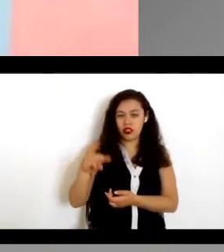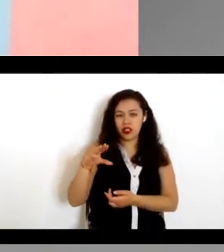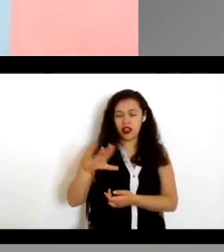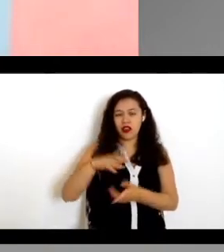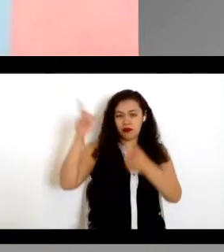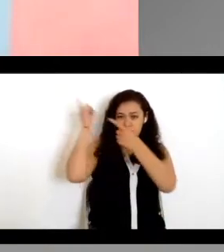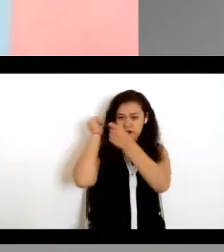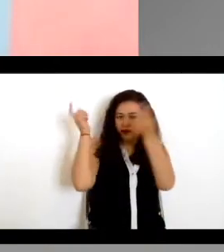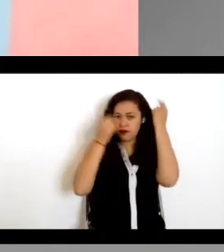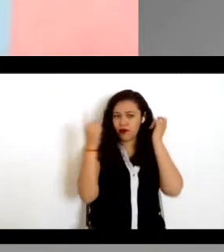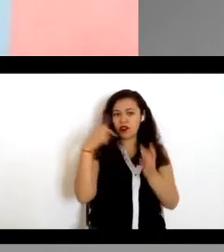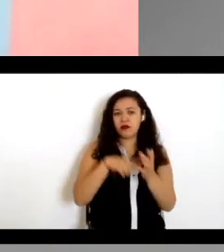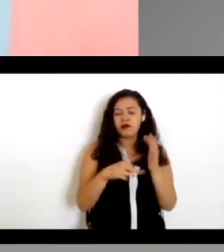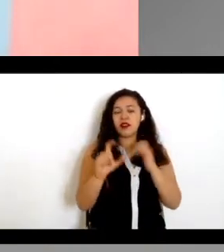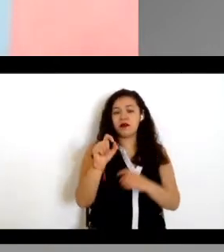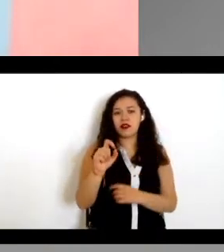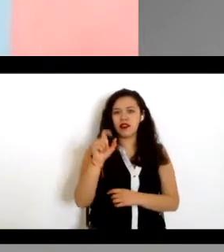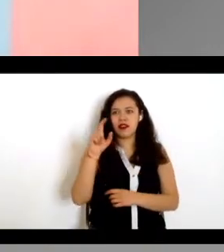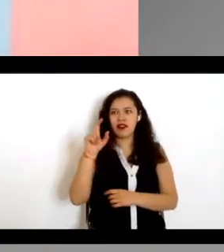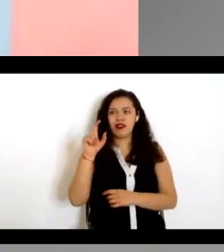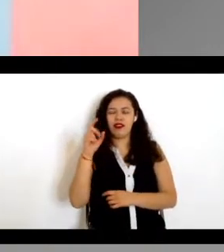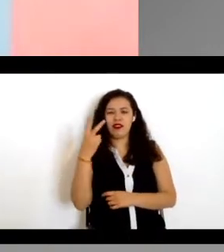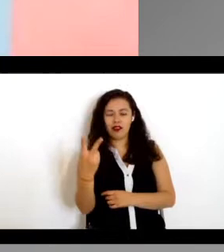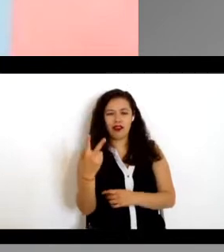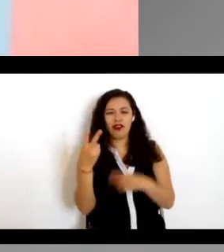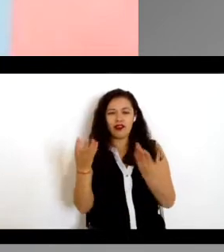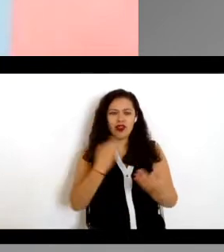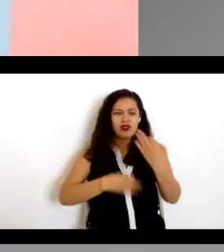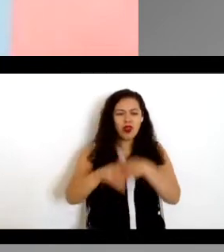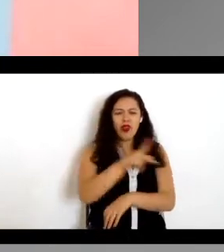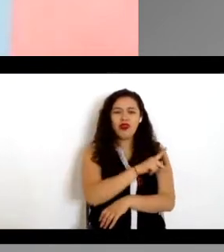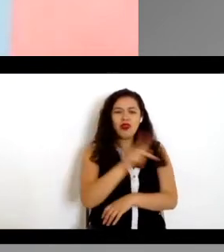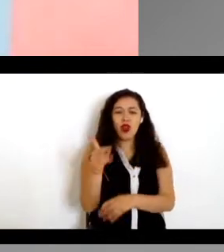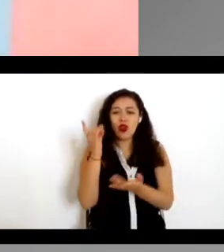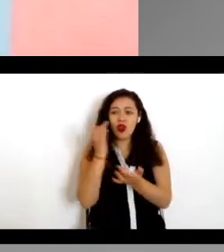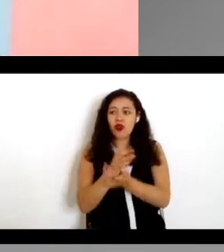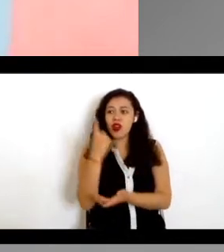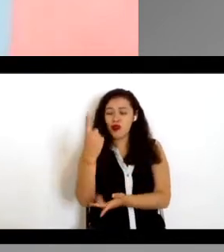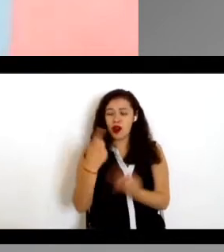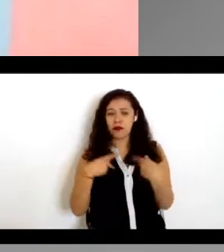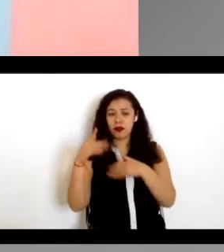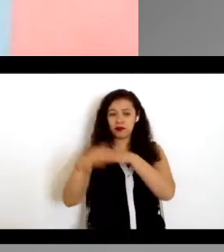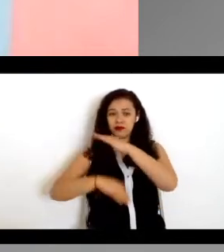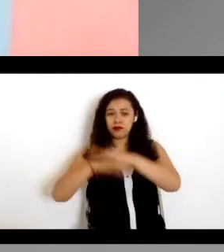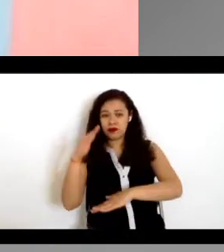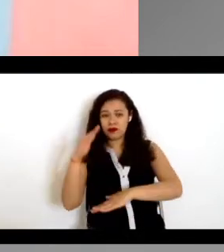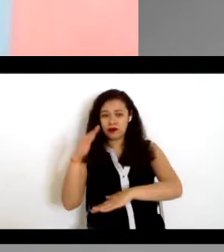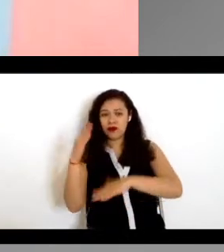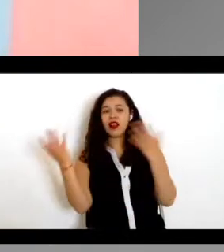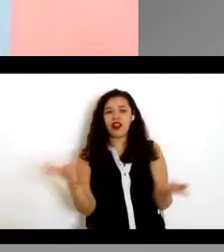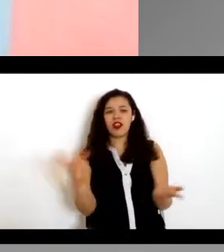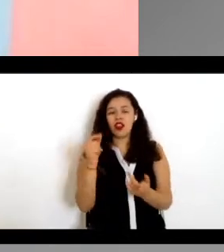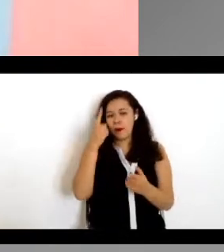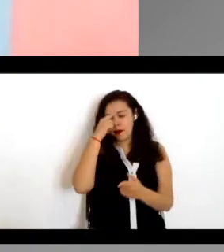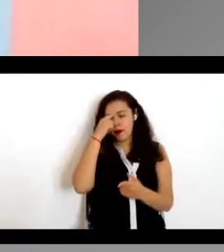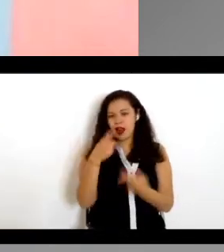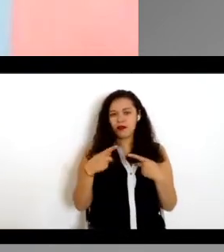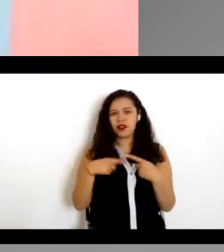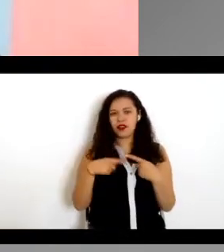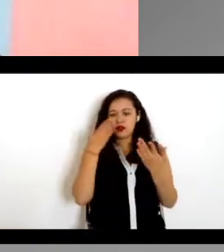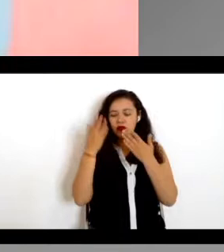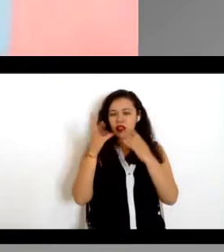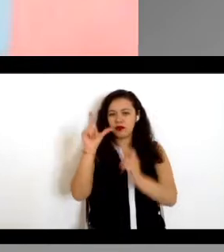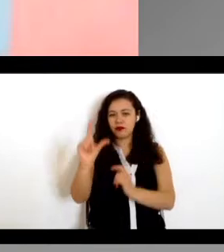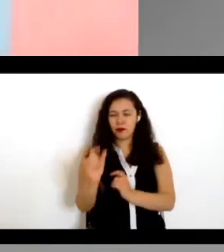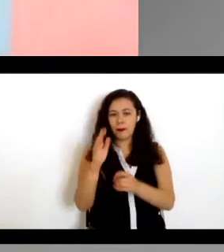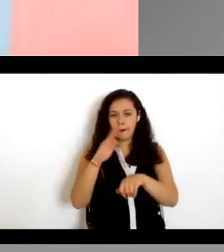2022. Quisiéramos que fueran todos y que el embudo no se vaya haciendo cada vez más pequeño. Hablemos de accesibilidad desde esta perspectiva transversal,